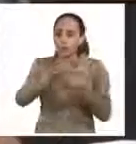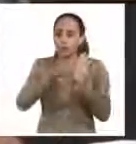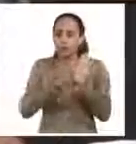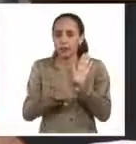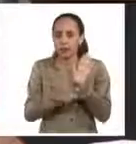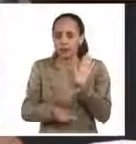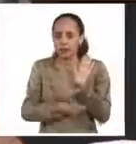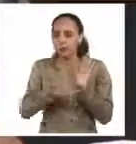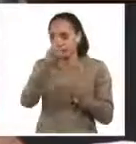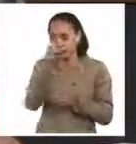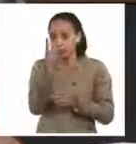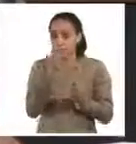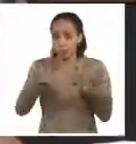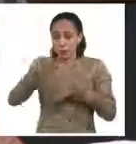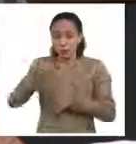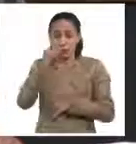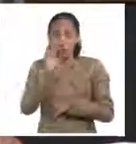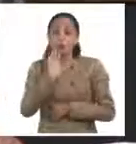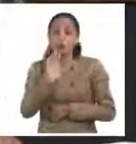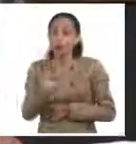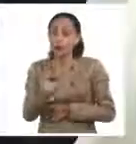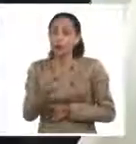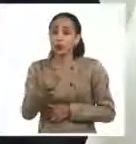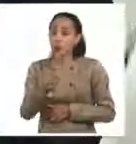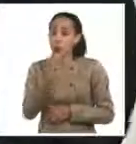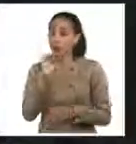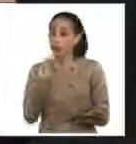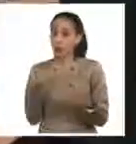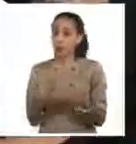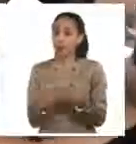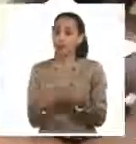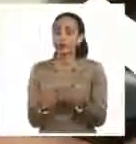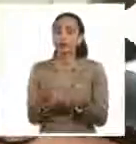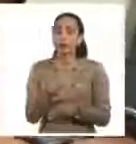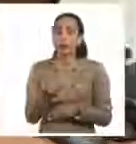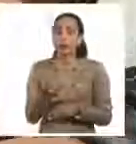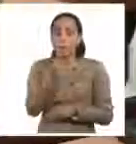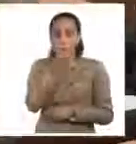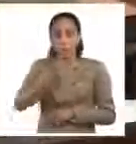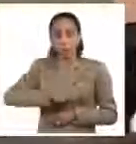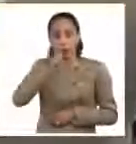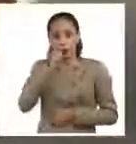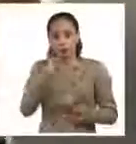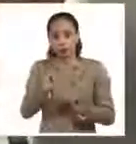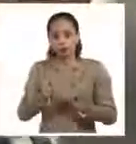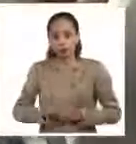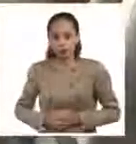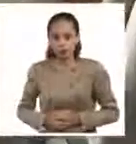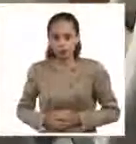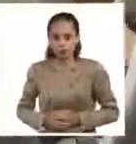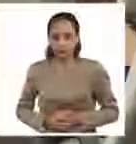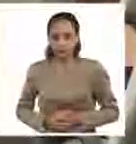primer ministro insistió en la necesidad de no confiarse. Wilmer Rodríguez Fernández, Sistema Informativo de la Televisión Cubana.